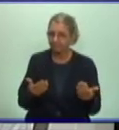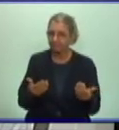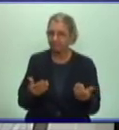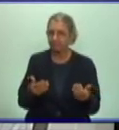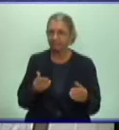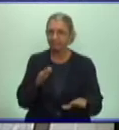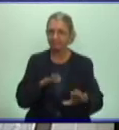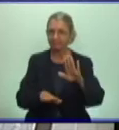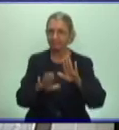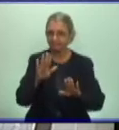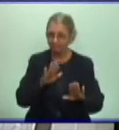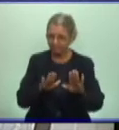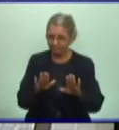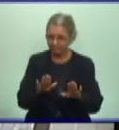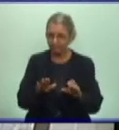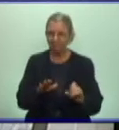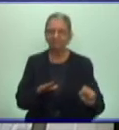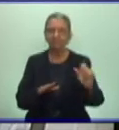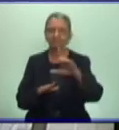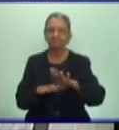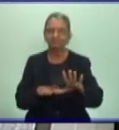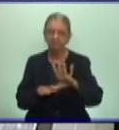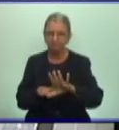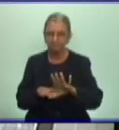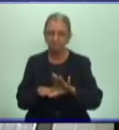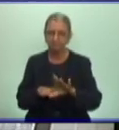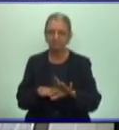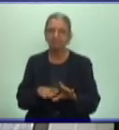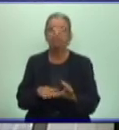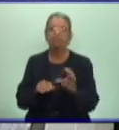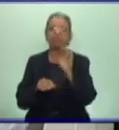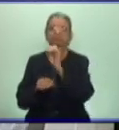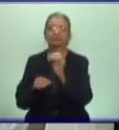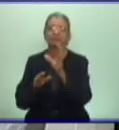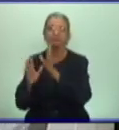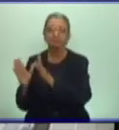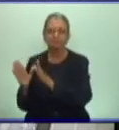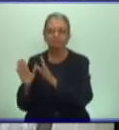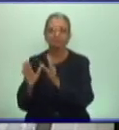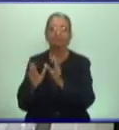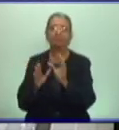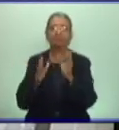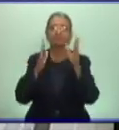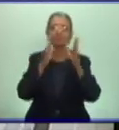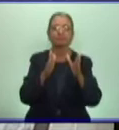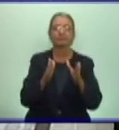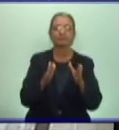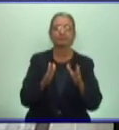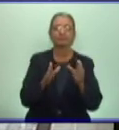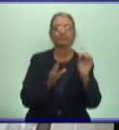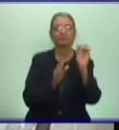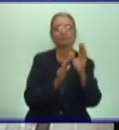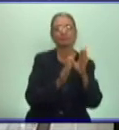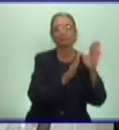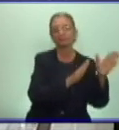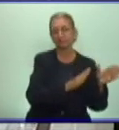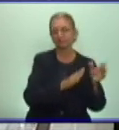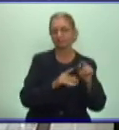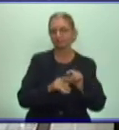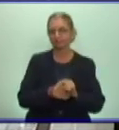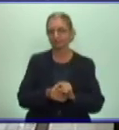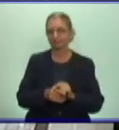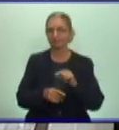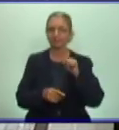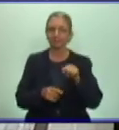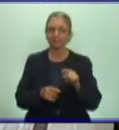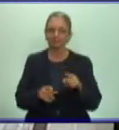Defensa Nacional de Defensa Civil, con las tres regiones, la oriental, central y la central. Aunque en nuestros textos, la